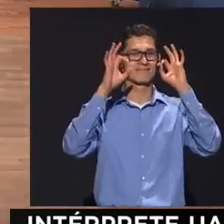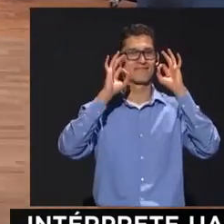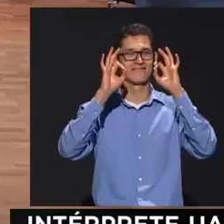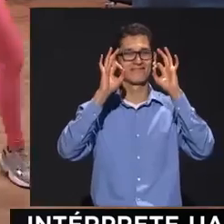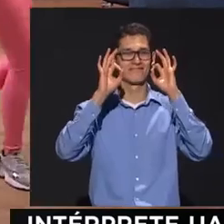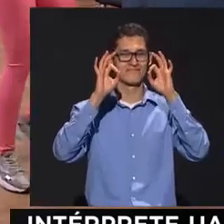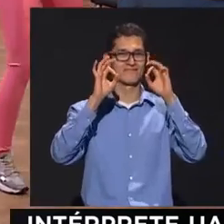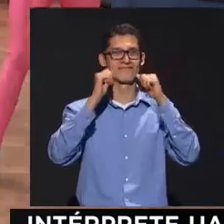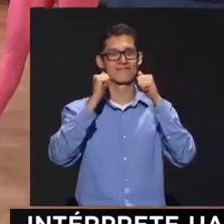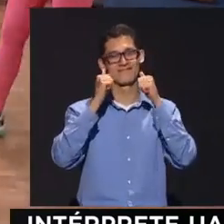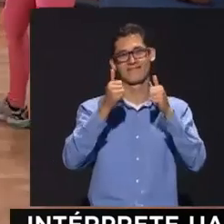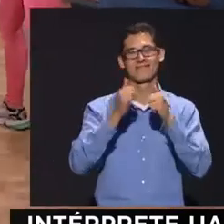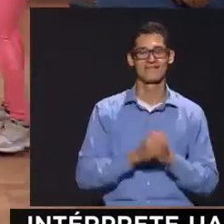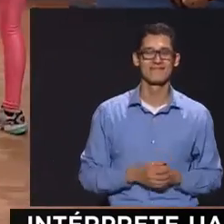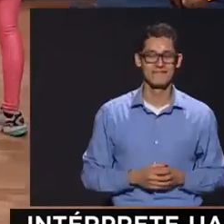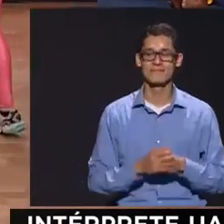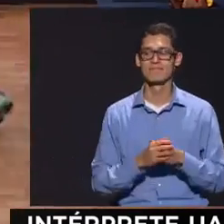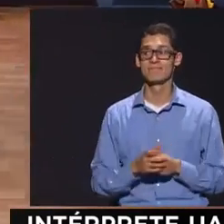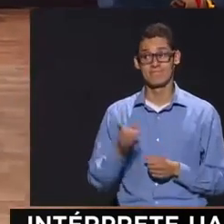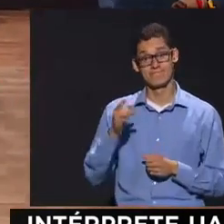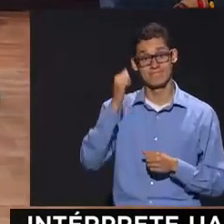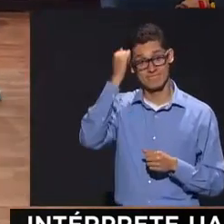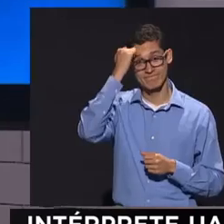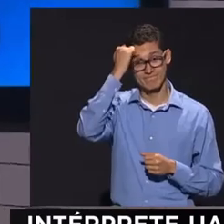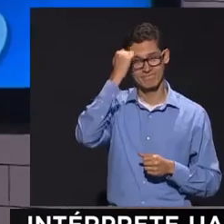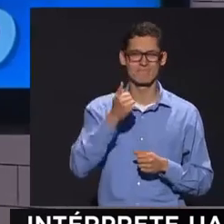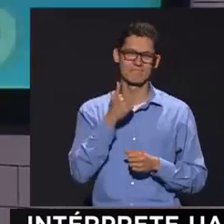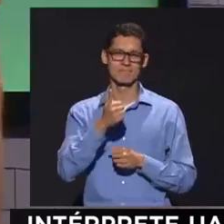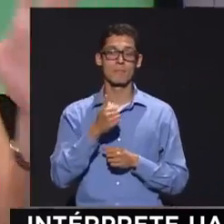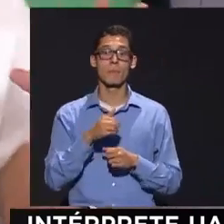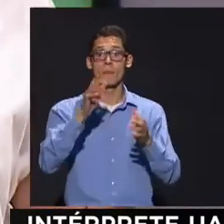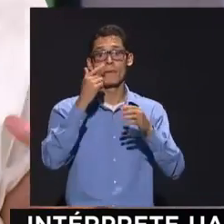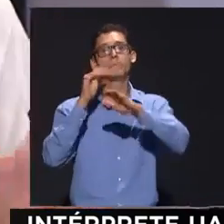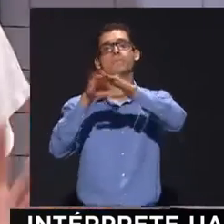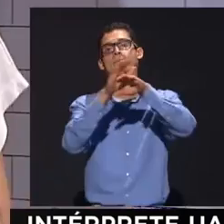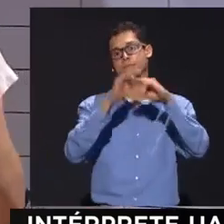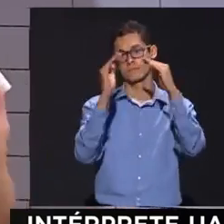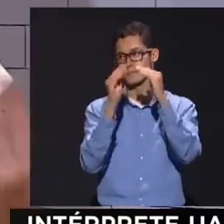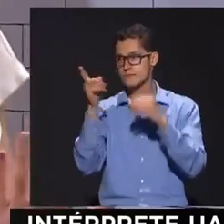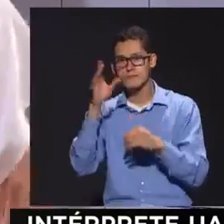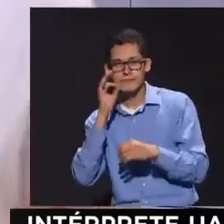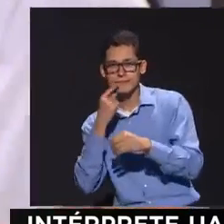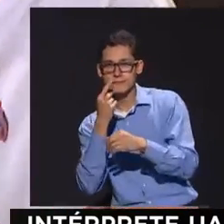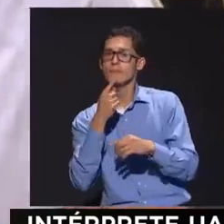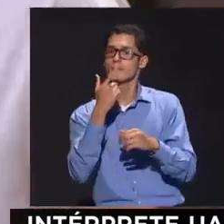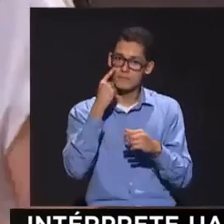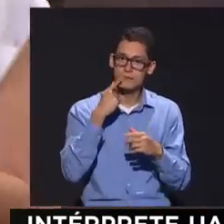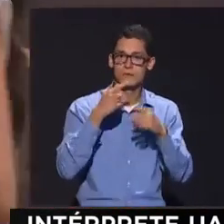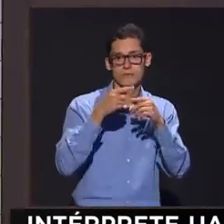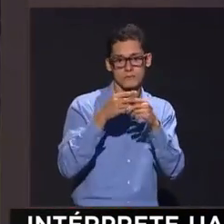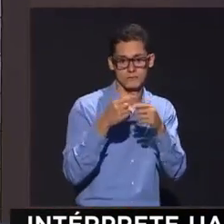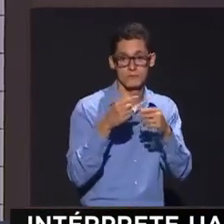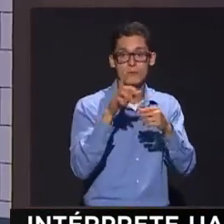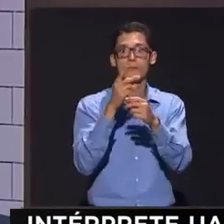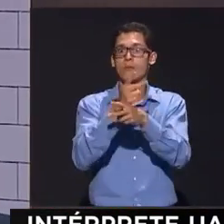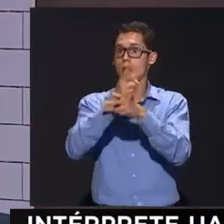i bueno recomendaciones en casa muy importante lo que nos decía cuidar los espacios no vamos a hacer daño